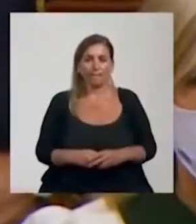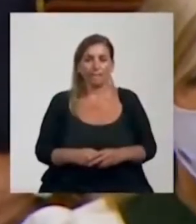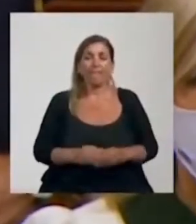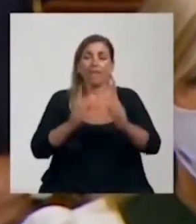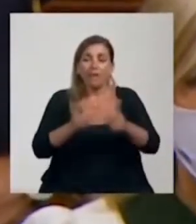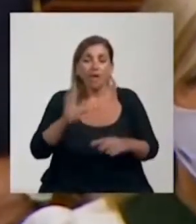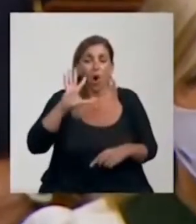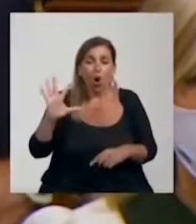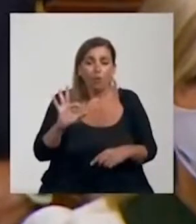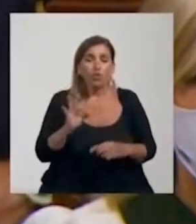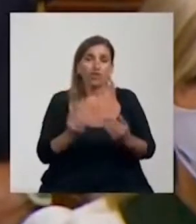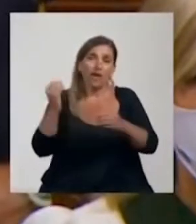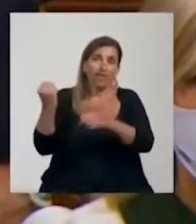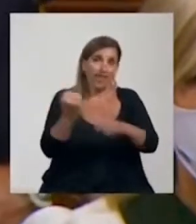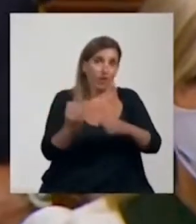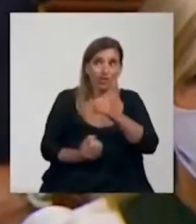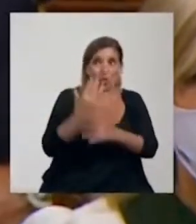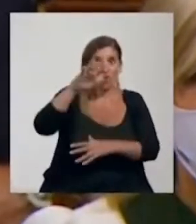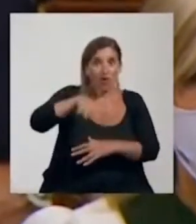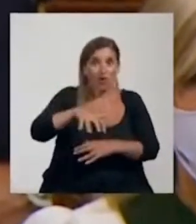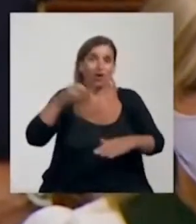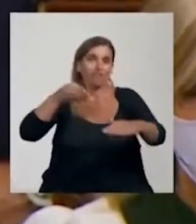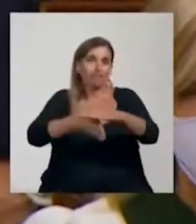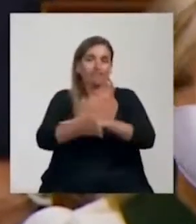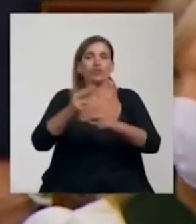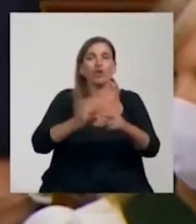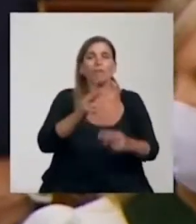Tuve la posibilidad de ir a la inauguración del centro de ingreso El Hornero,